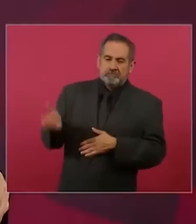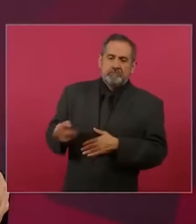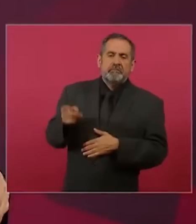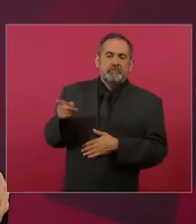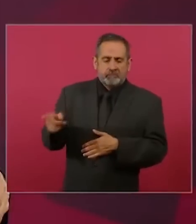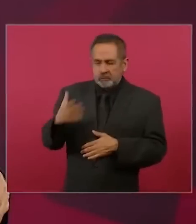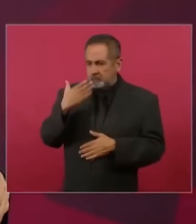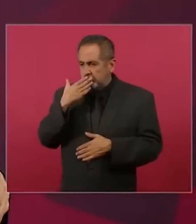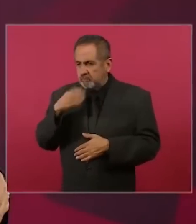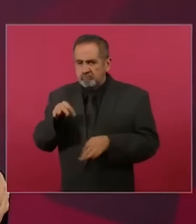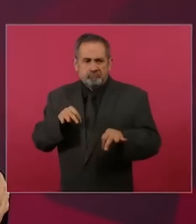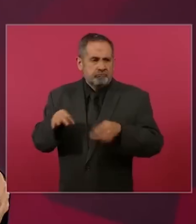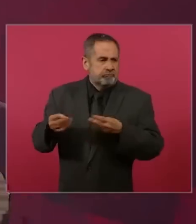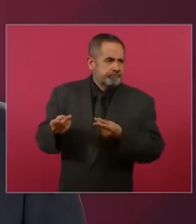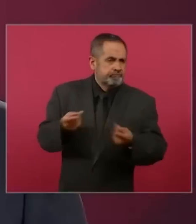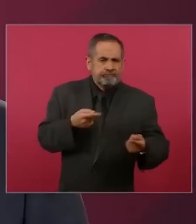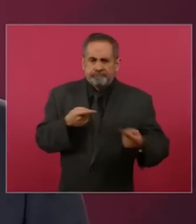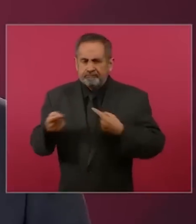al buen desempeño